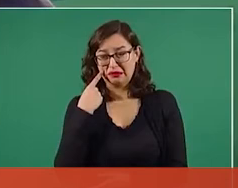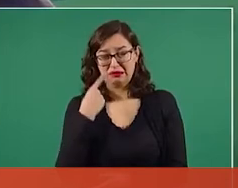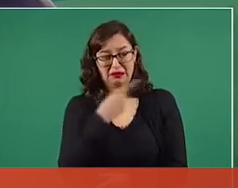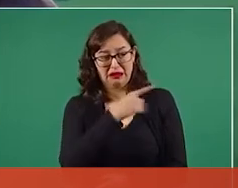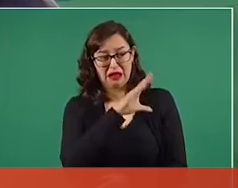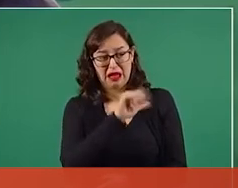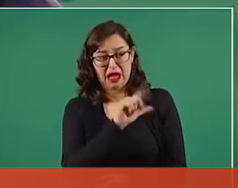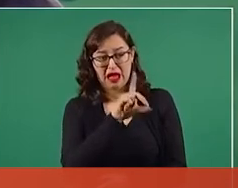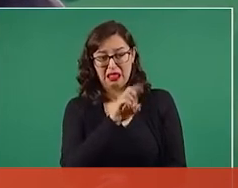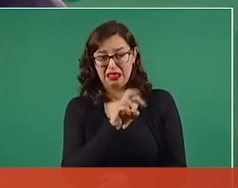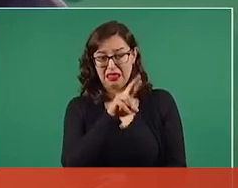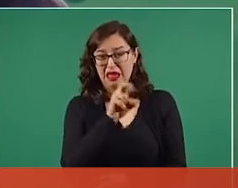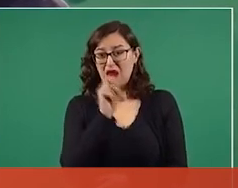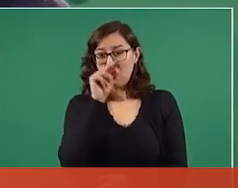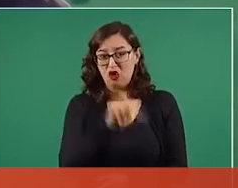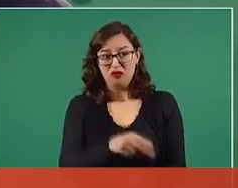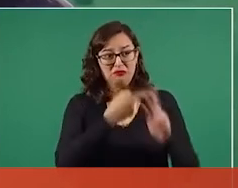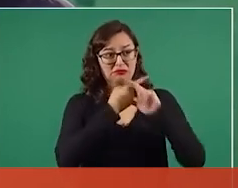había desatado